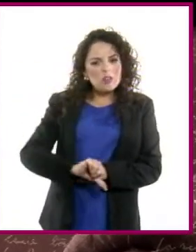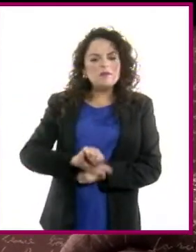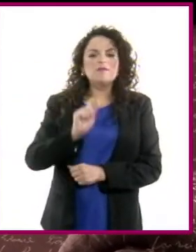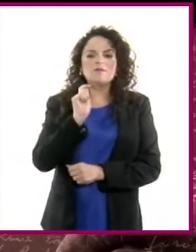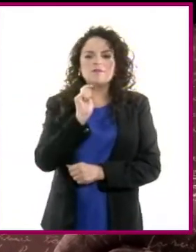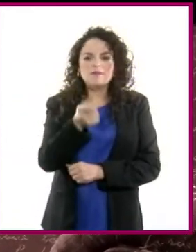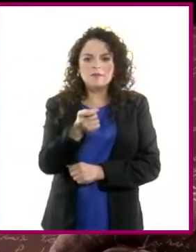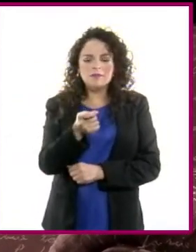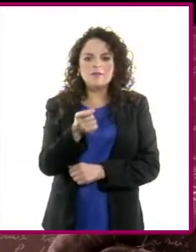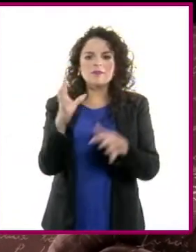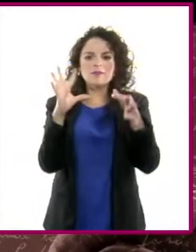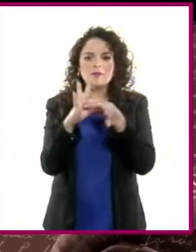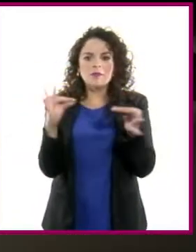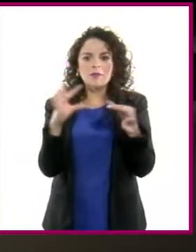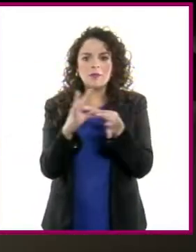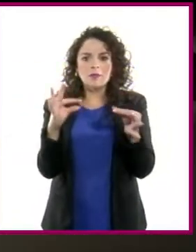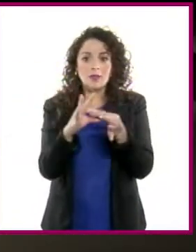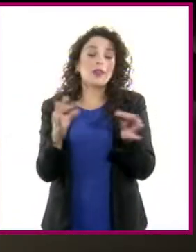de la violencia.